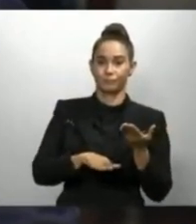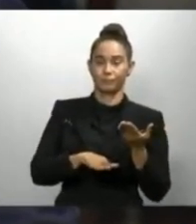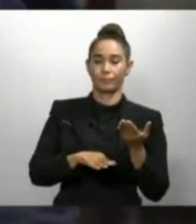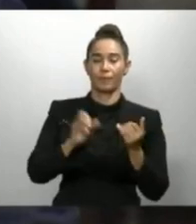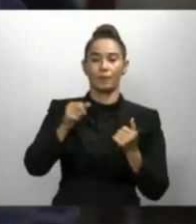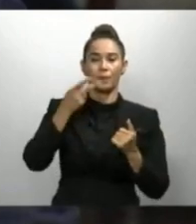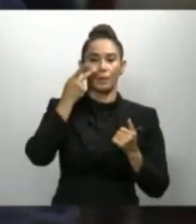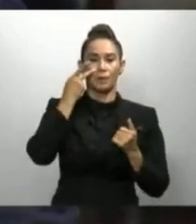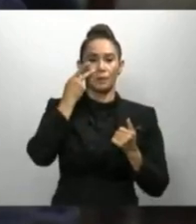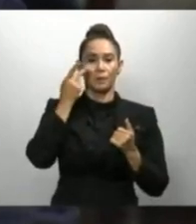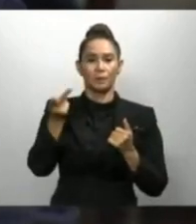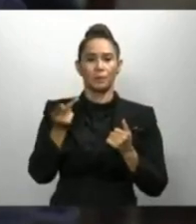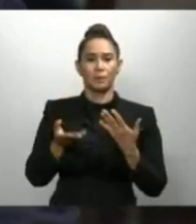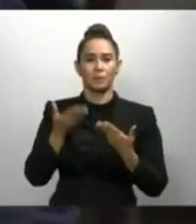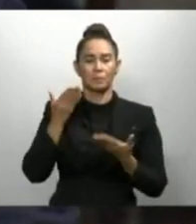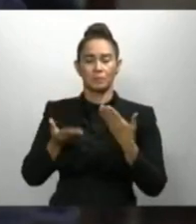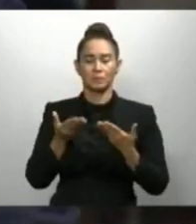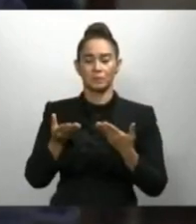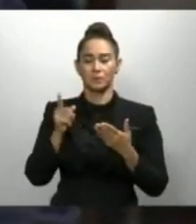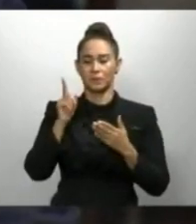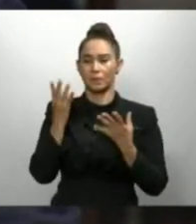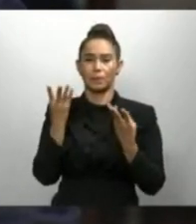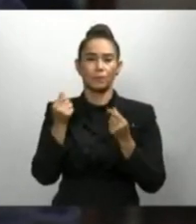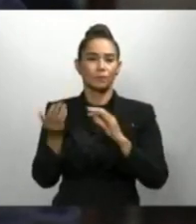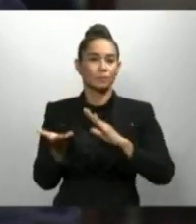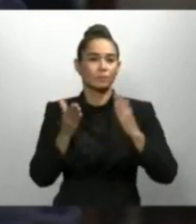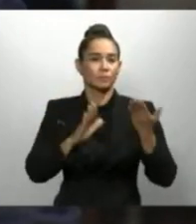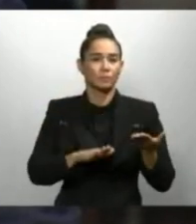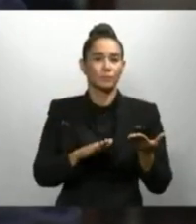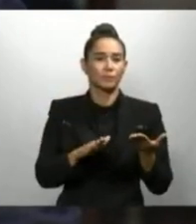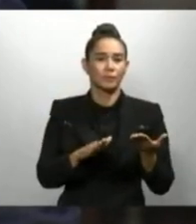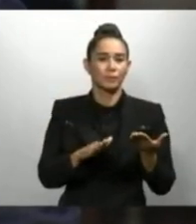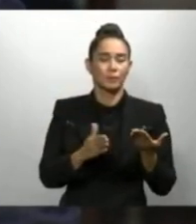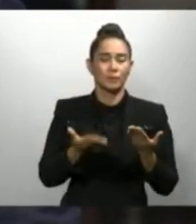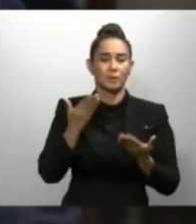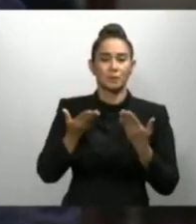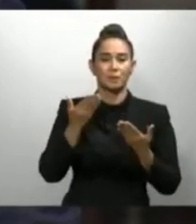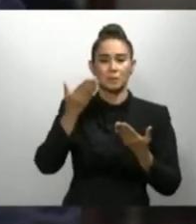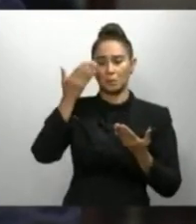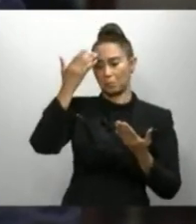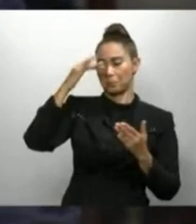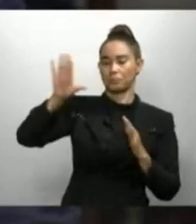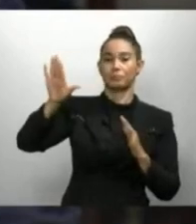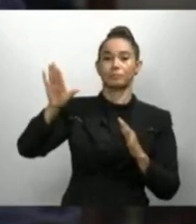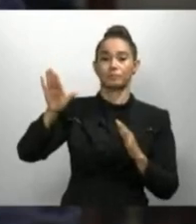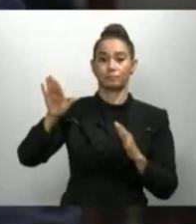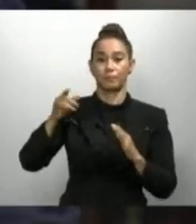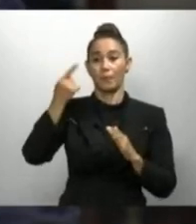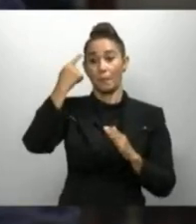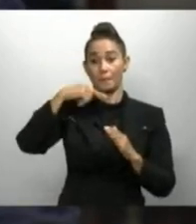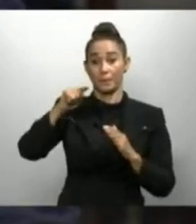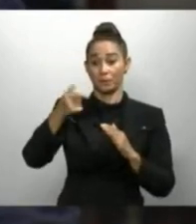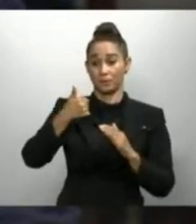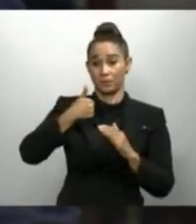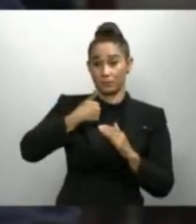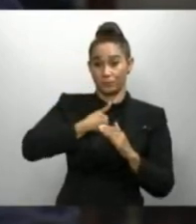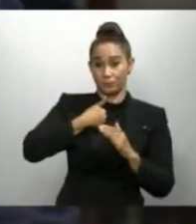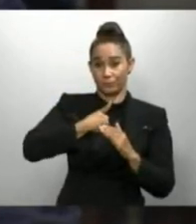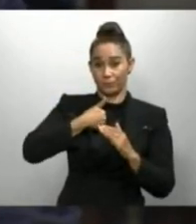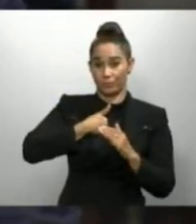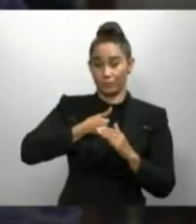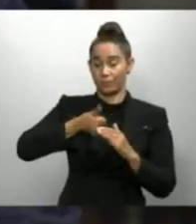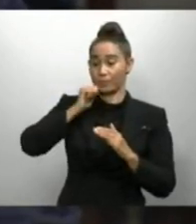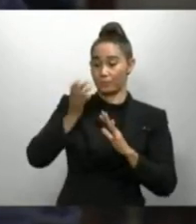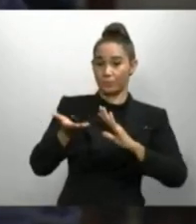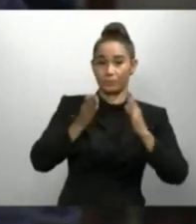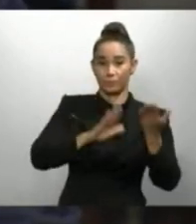muy lejanas y frías las cifras de la vida que ha cobrado el alcohol adulterado en nuestro país, hasta que lamentablemente nos